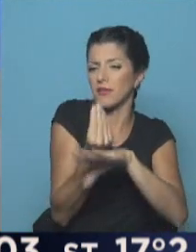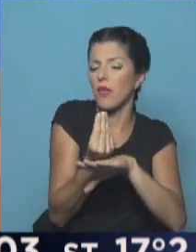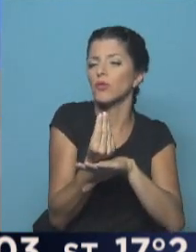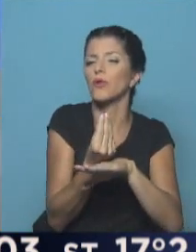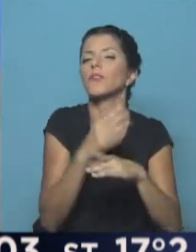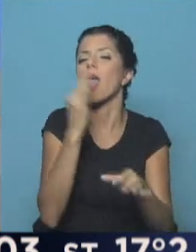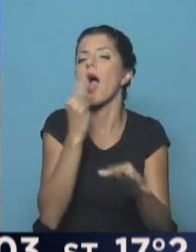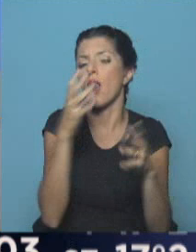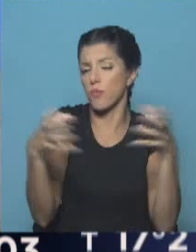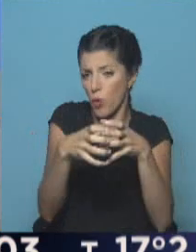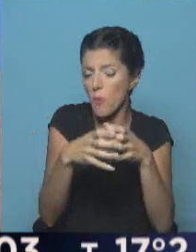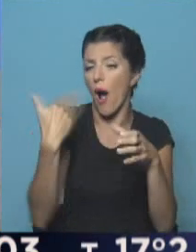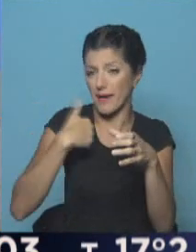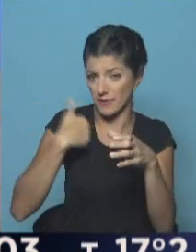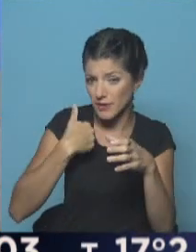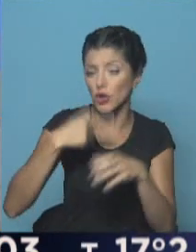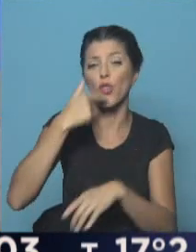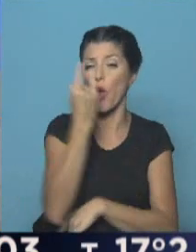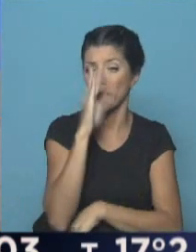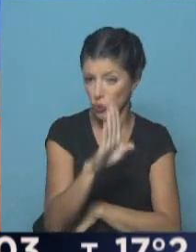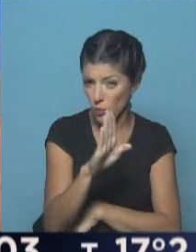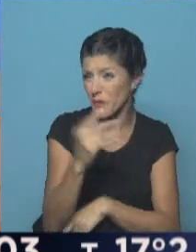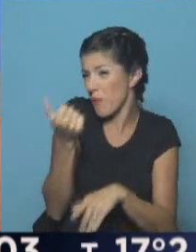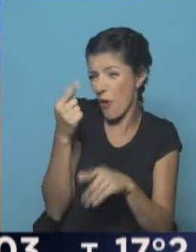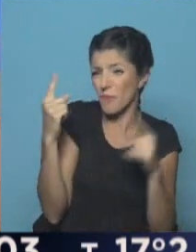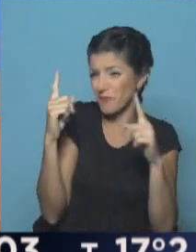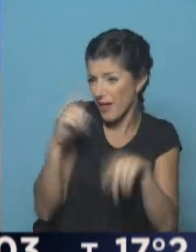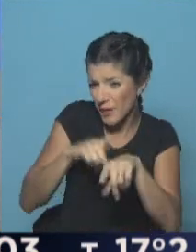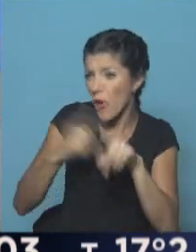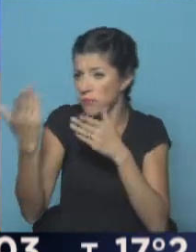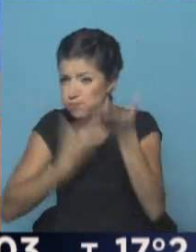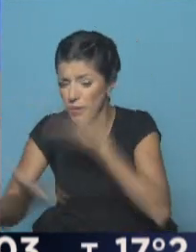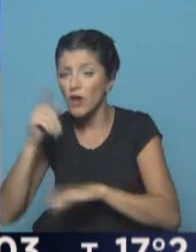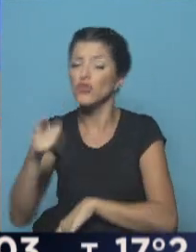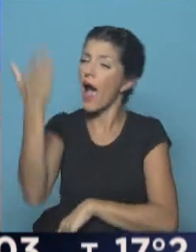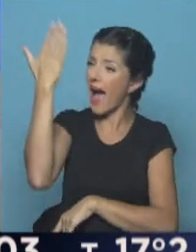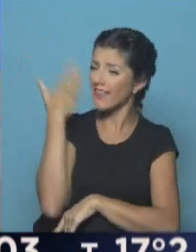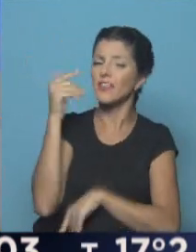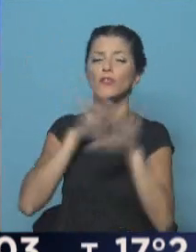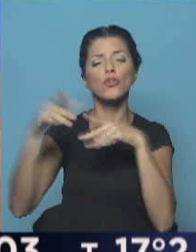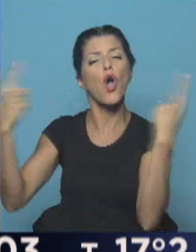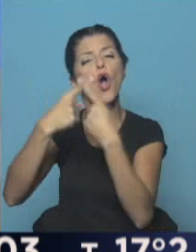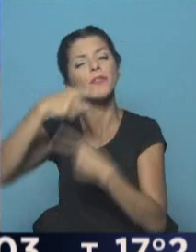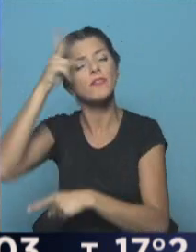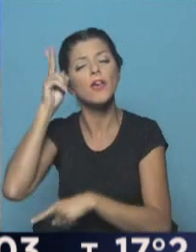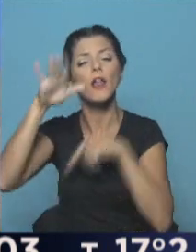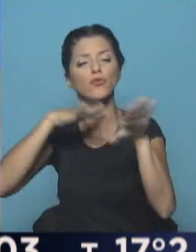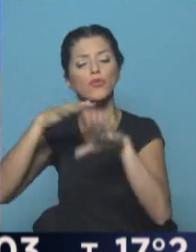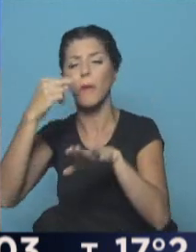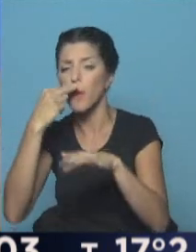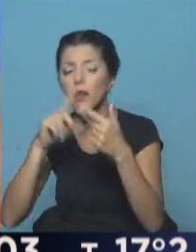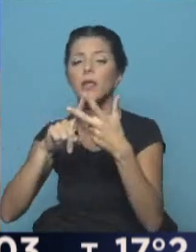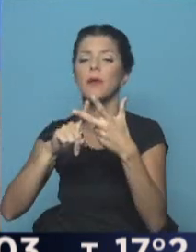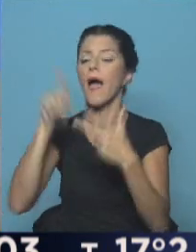intensos. Me tocó vivir junto a vos el partido con Chile, todo lo que pasamos en Bolivia, la sanción a Messi, este